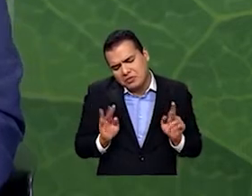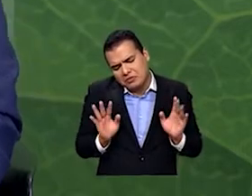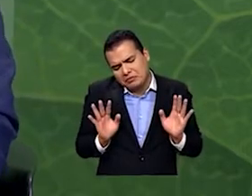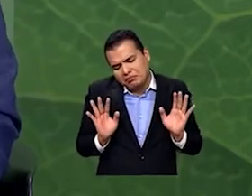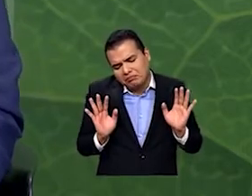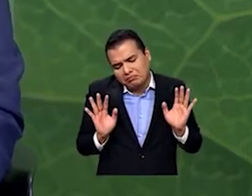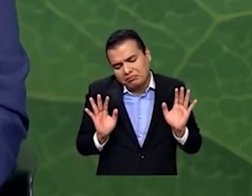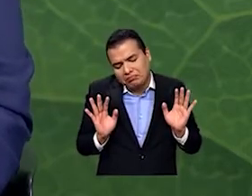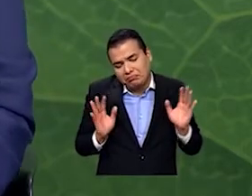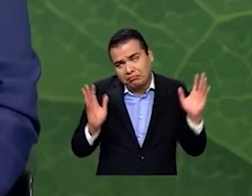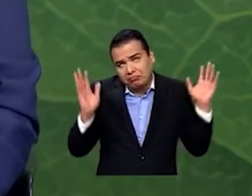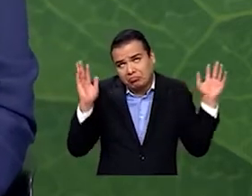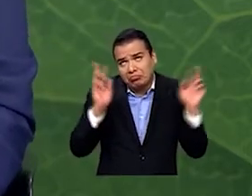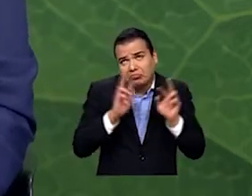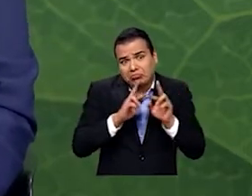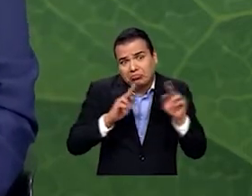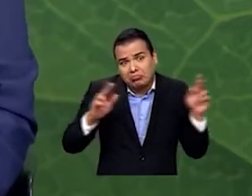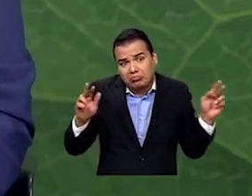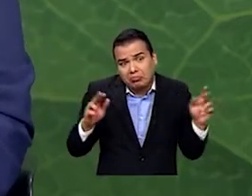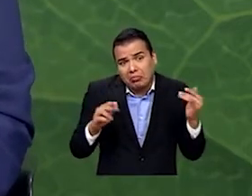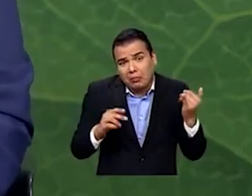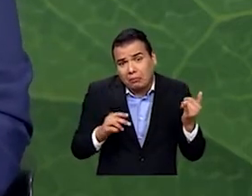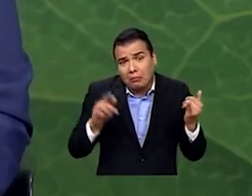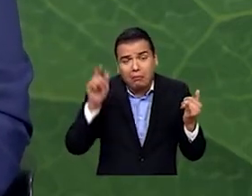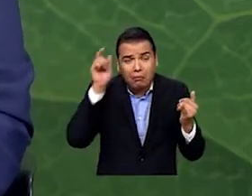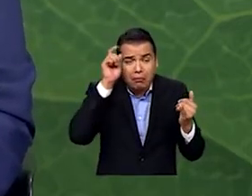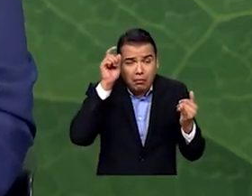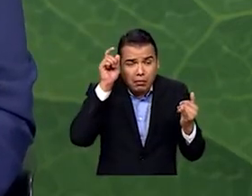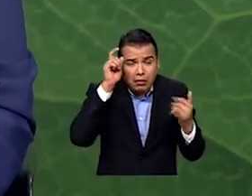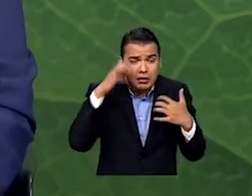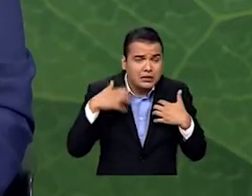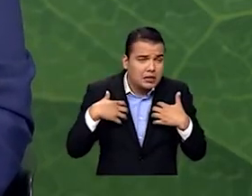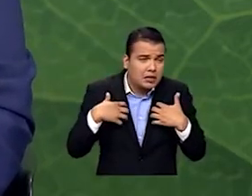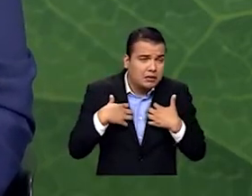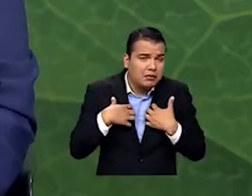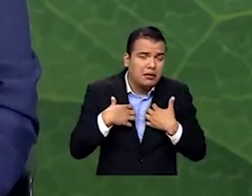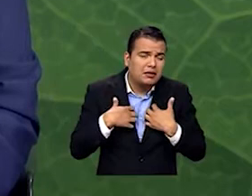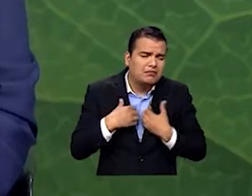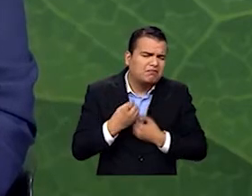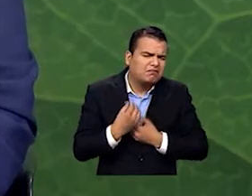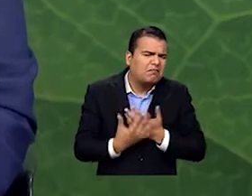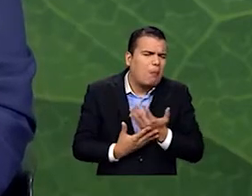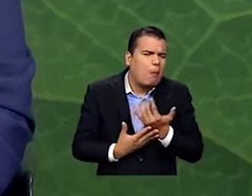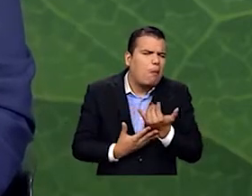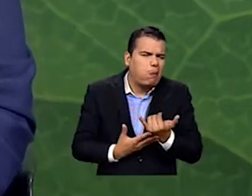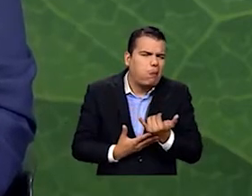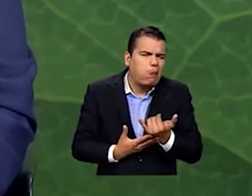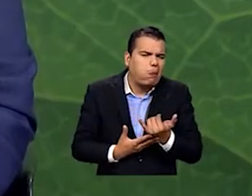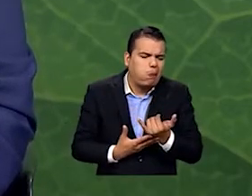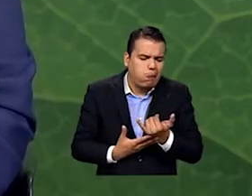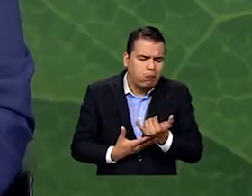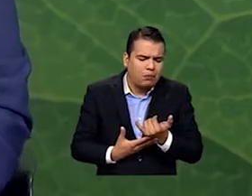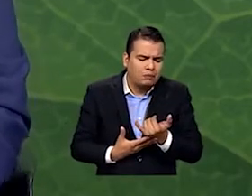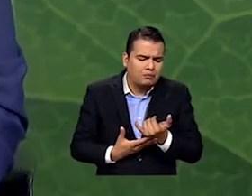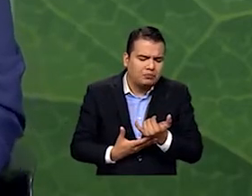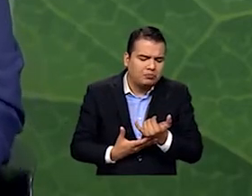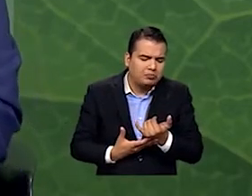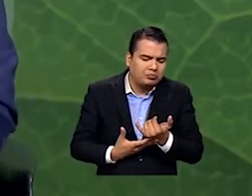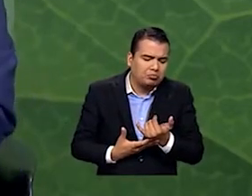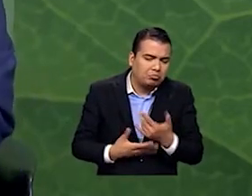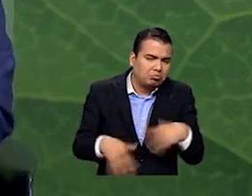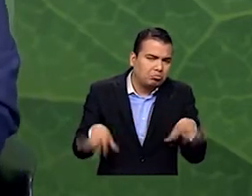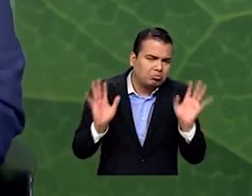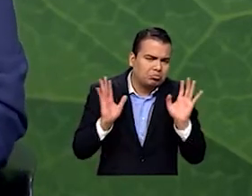que, ¿qué me aporta a mí la biodiversidad si de pronto tenemos animales domésticos como los cerdos, como las vacas, como las gallinas, y esos